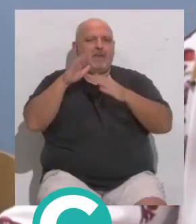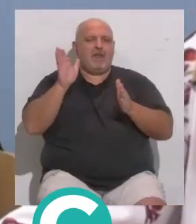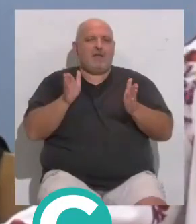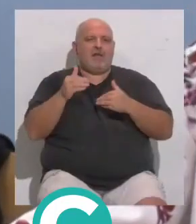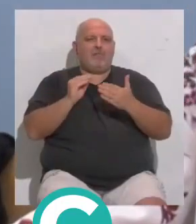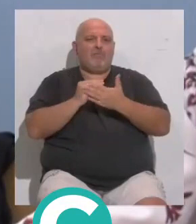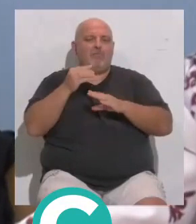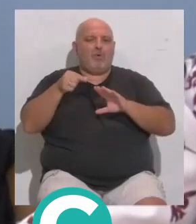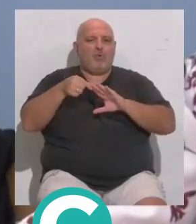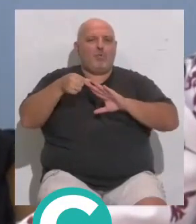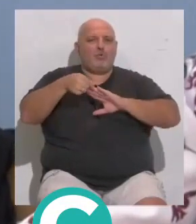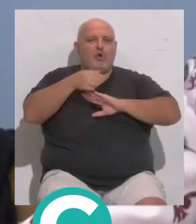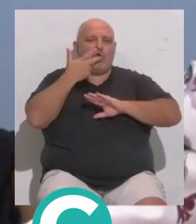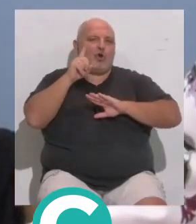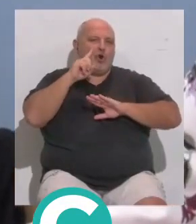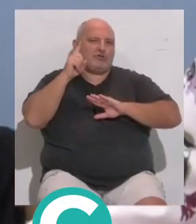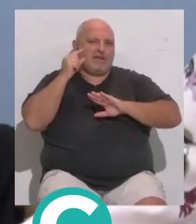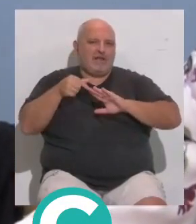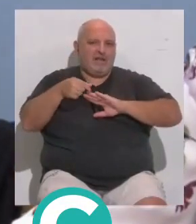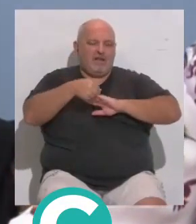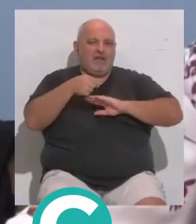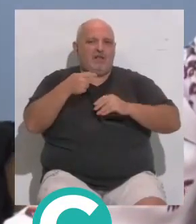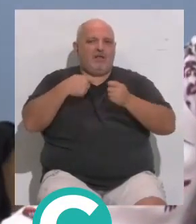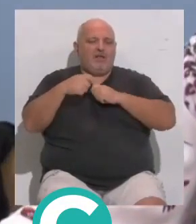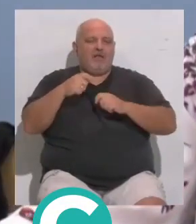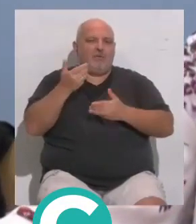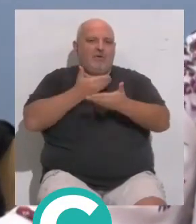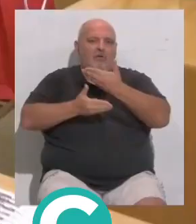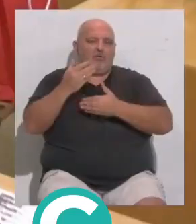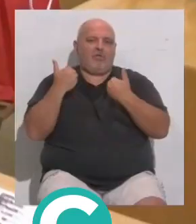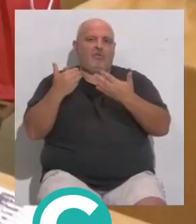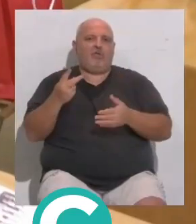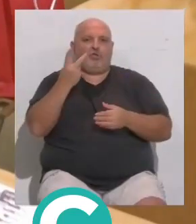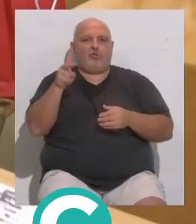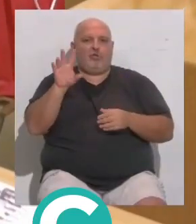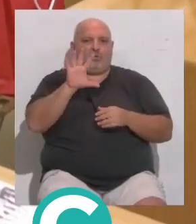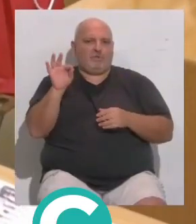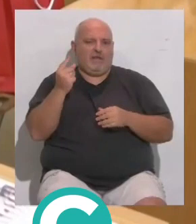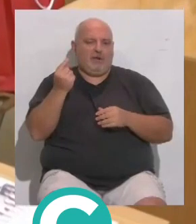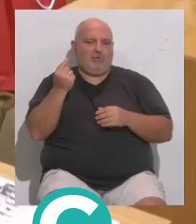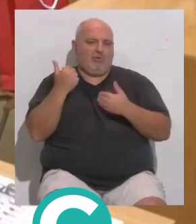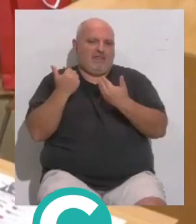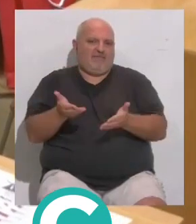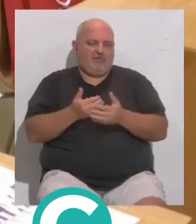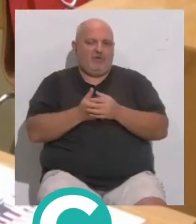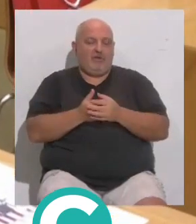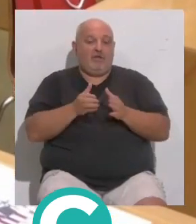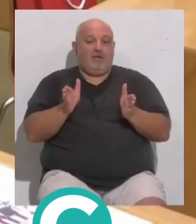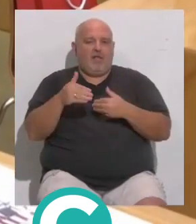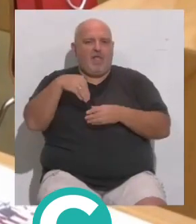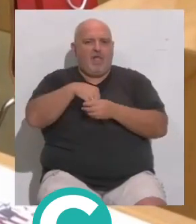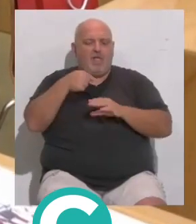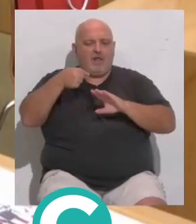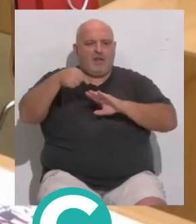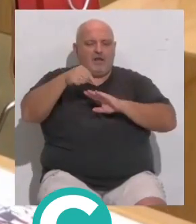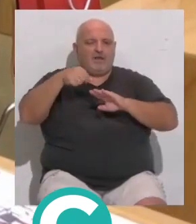productos de uñas de color rosa, que podrán adquirirse a cambio de un donativo de 2,50 €. El pack, que incluye